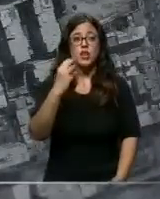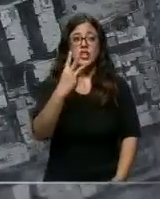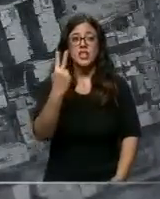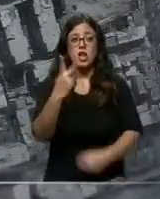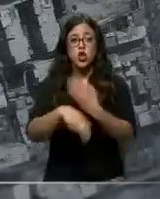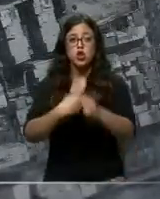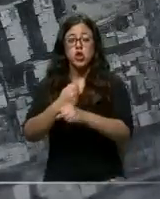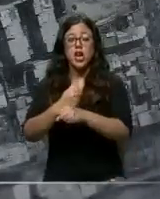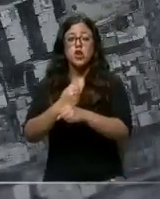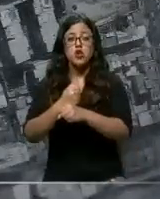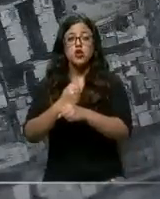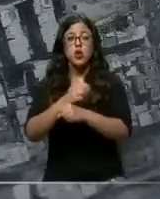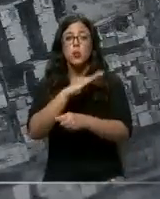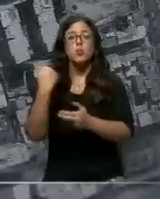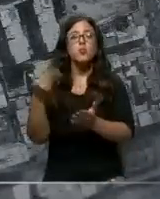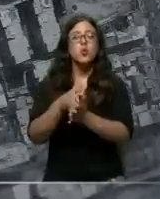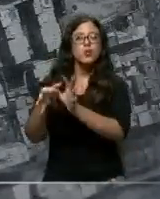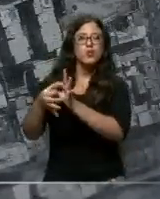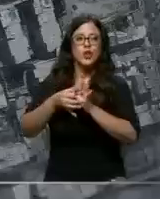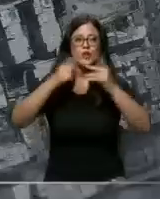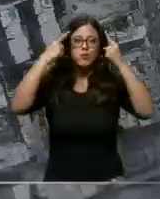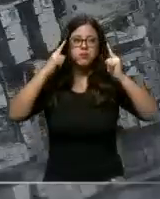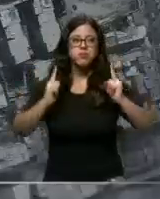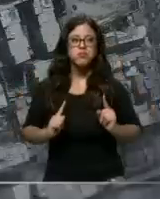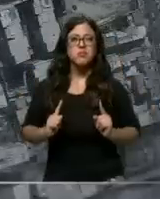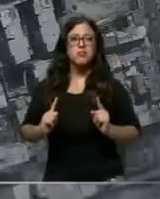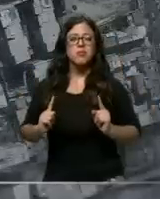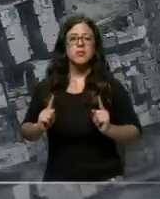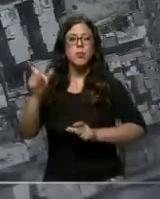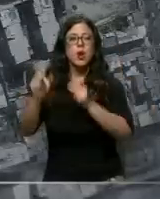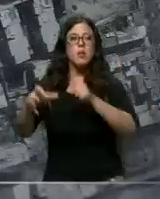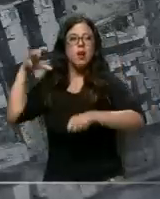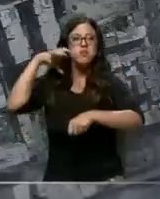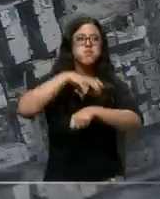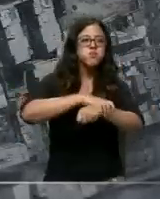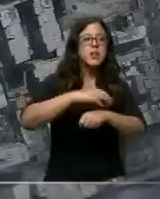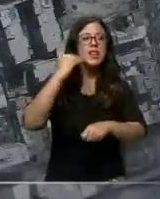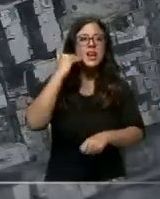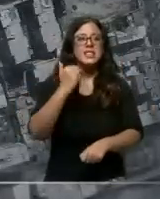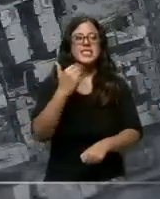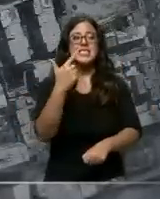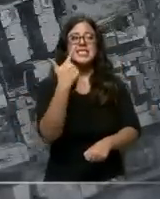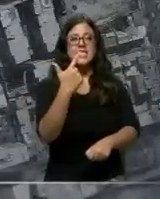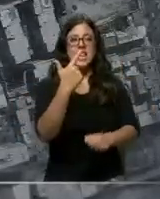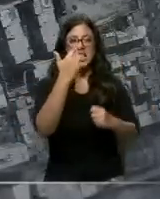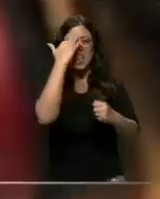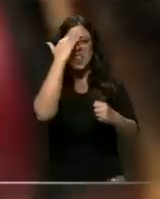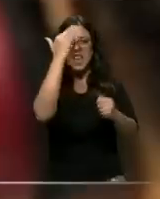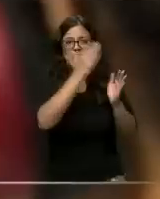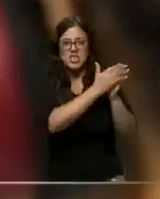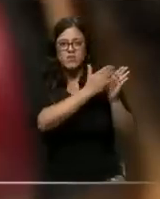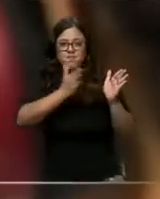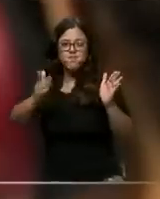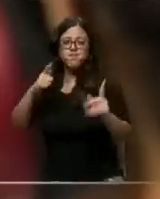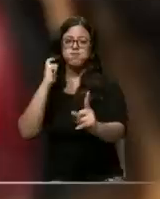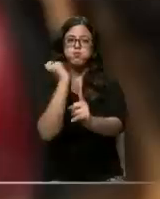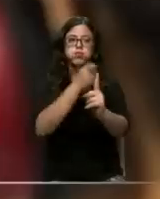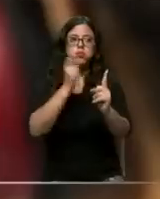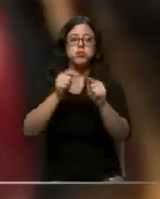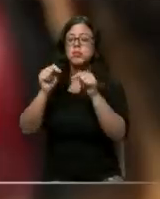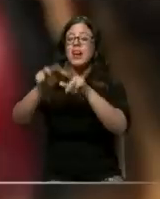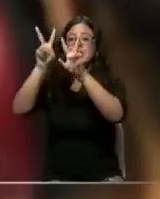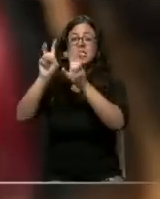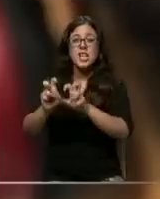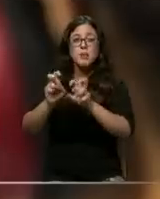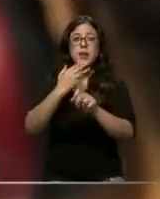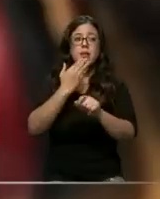murió a causa de las graves lesiones provocadas por sus captores tras casi 7 días de torturas. El caso de Federico Álvarez